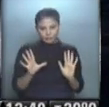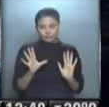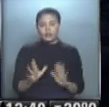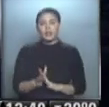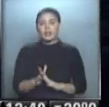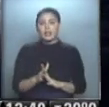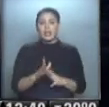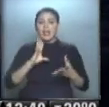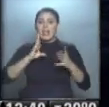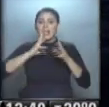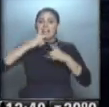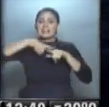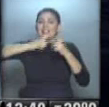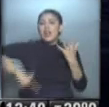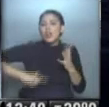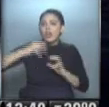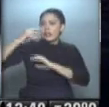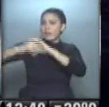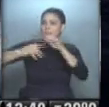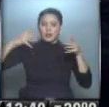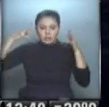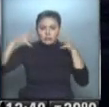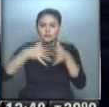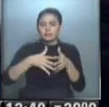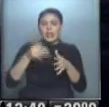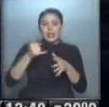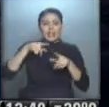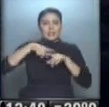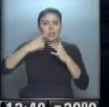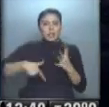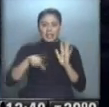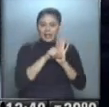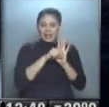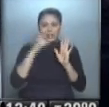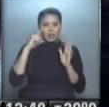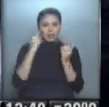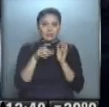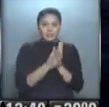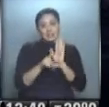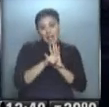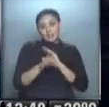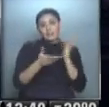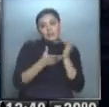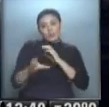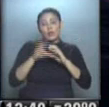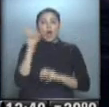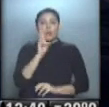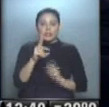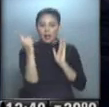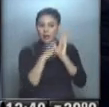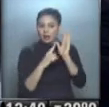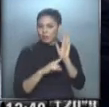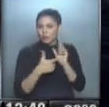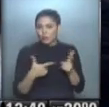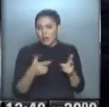esto. La convergencia tecnológica implica tecnologías que no están reguladas por nuestra ley, por la Ley de Servicios de Comunicación Audiovisual, salvo